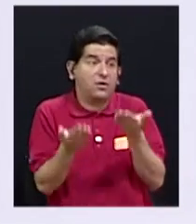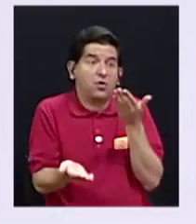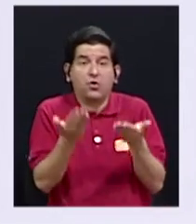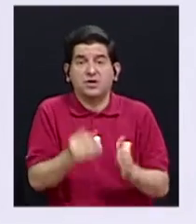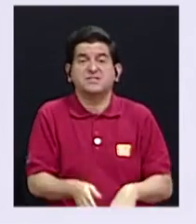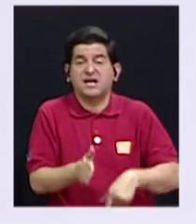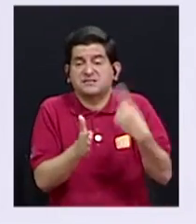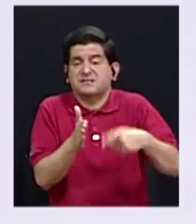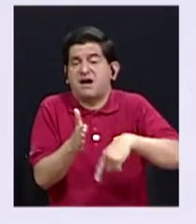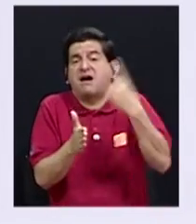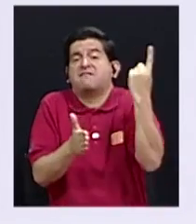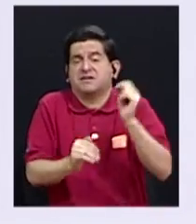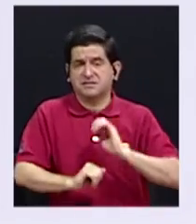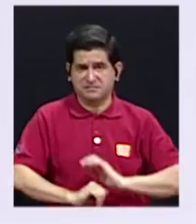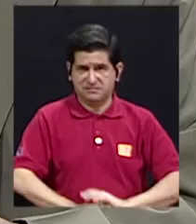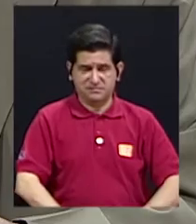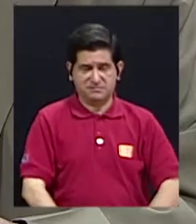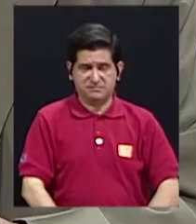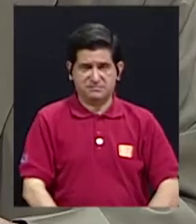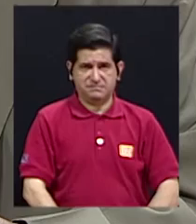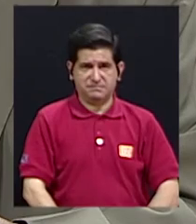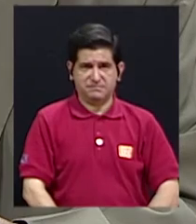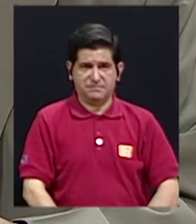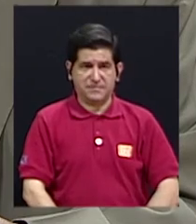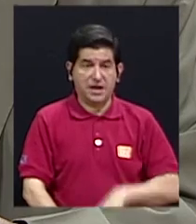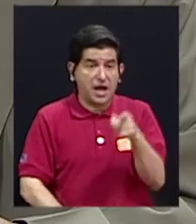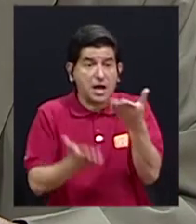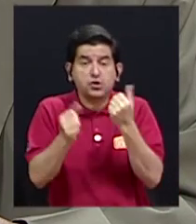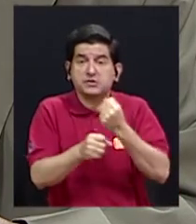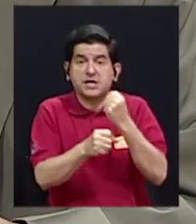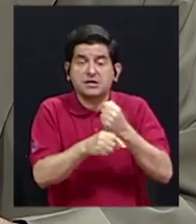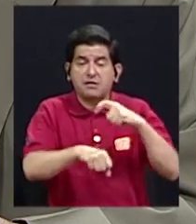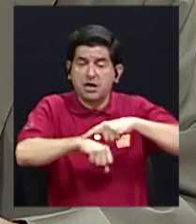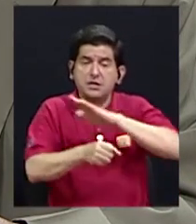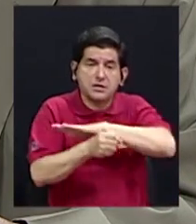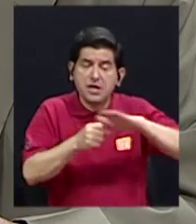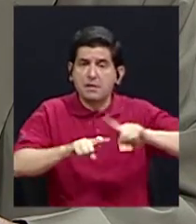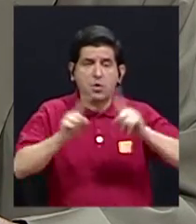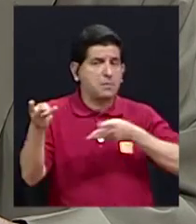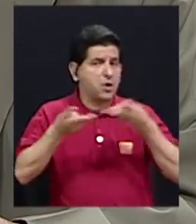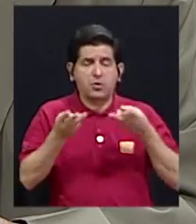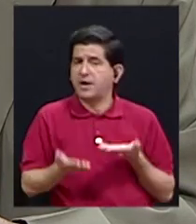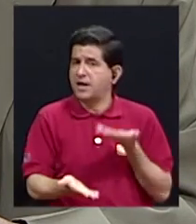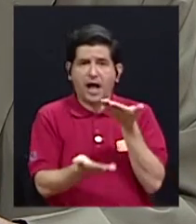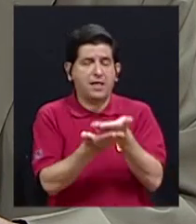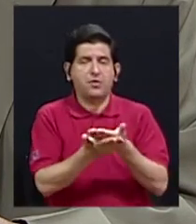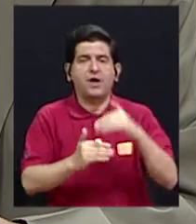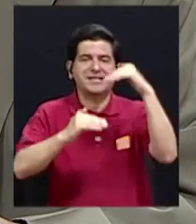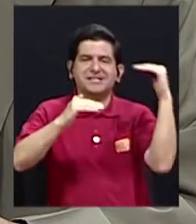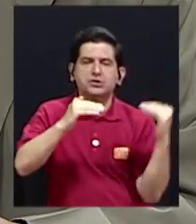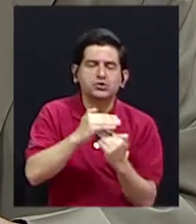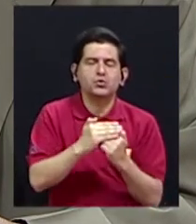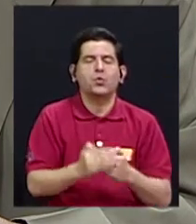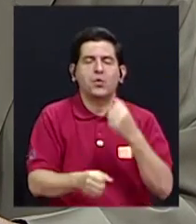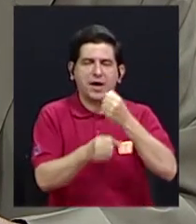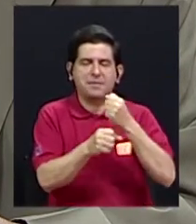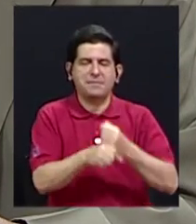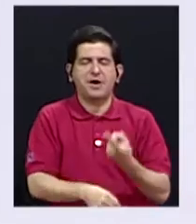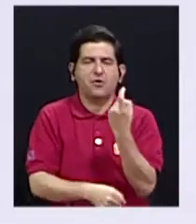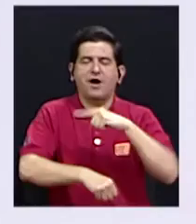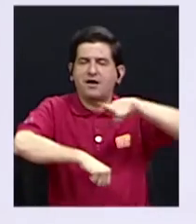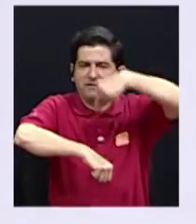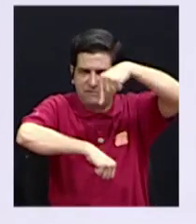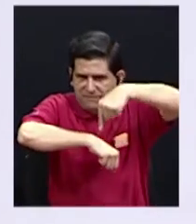ocasionales en algunos casos verdad entonces ellos que quieran trabajar tiempo completo por mercado no se los ofrece desde el subempleo por insuficiencia de horas